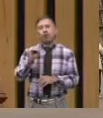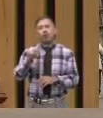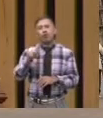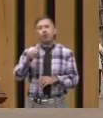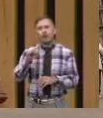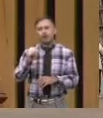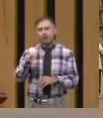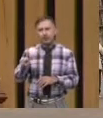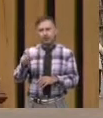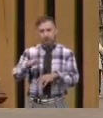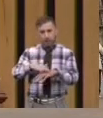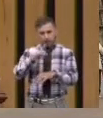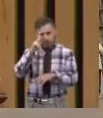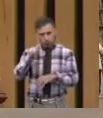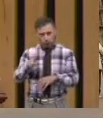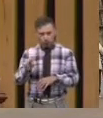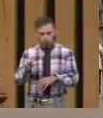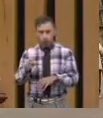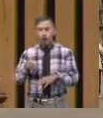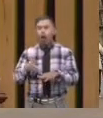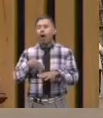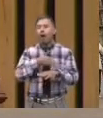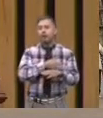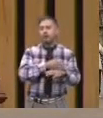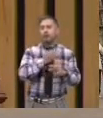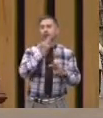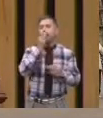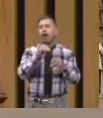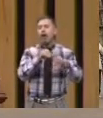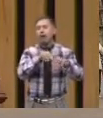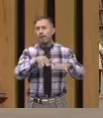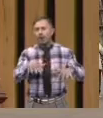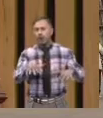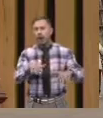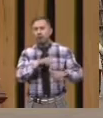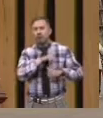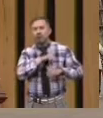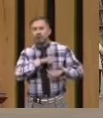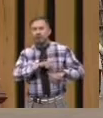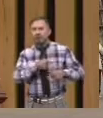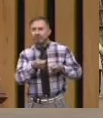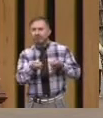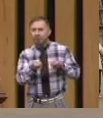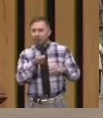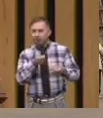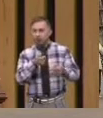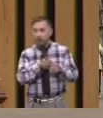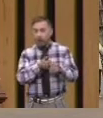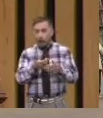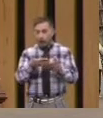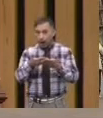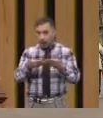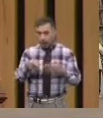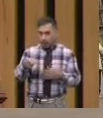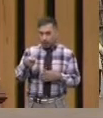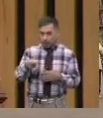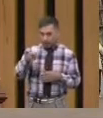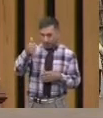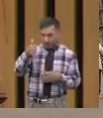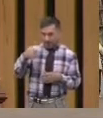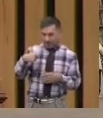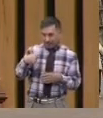sin desconocer que ya previamente se involucró en una campaña orquestada. En este caso sería la primera vez que lo